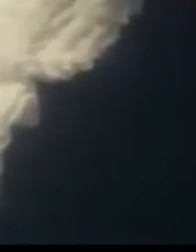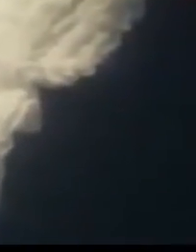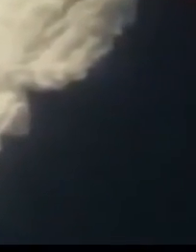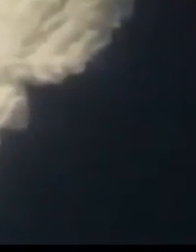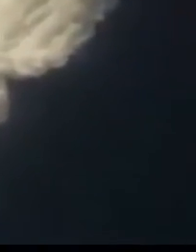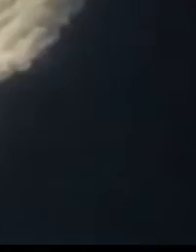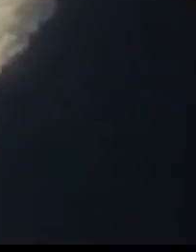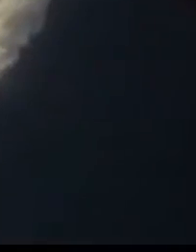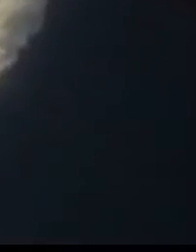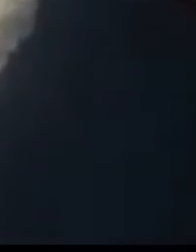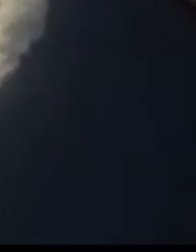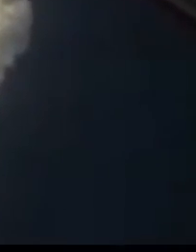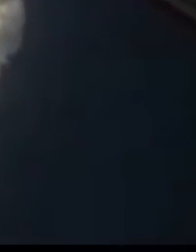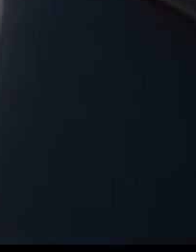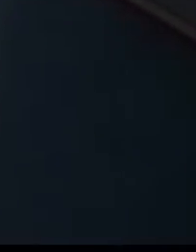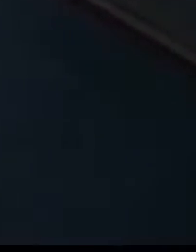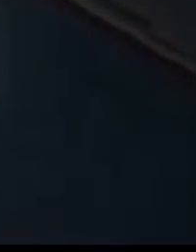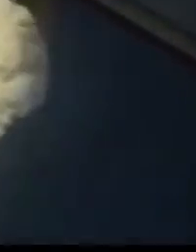apreciar.